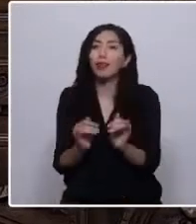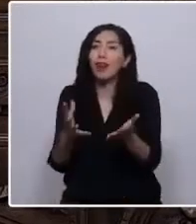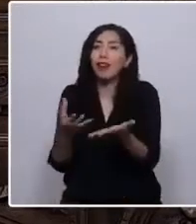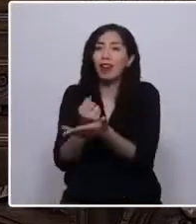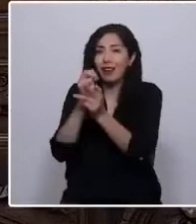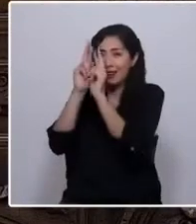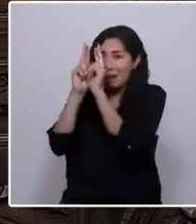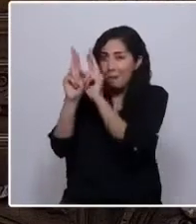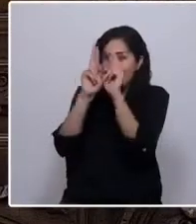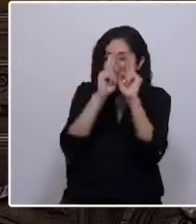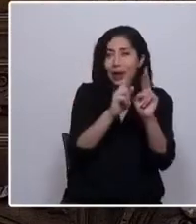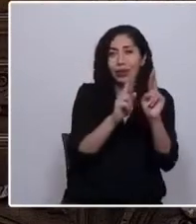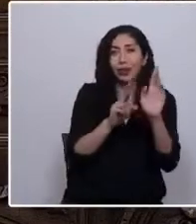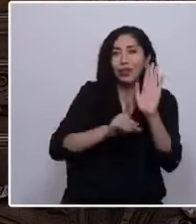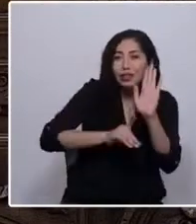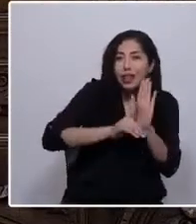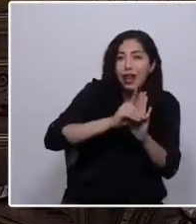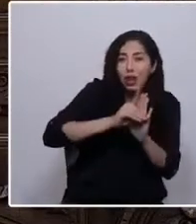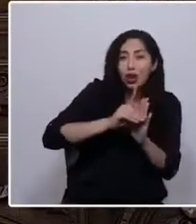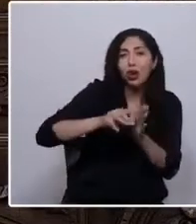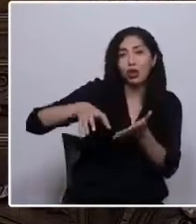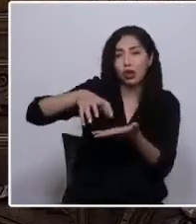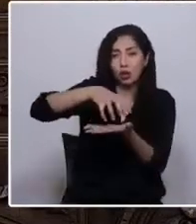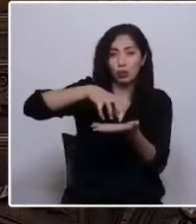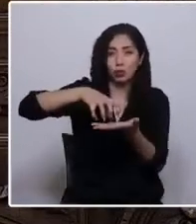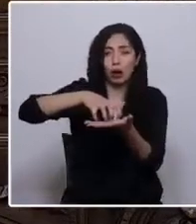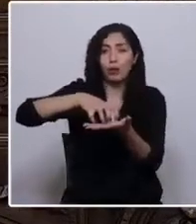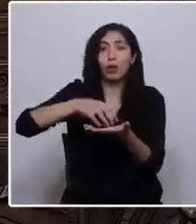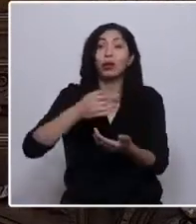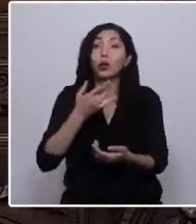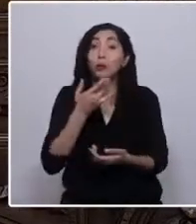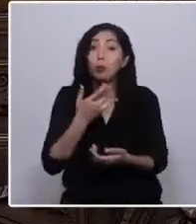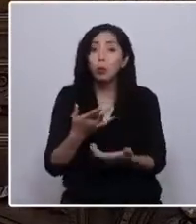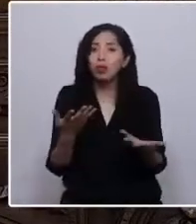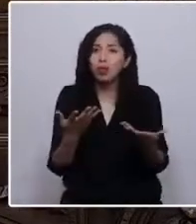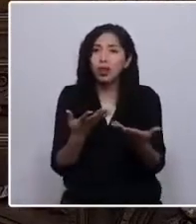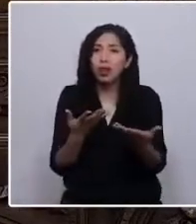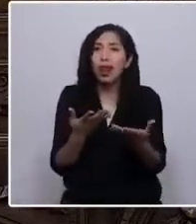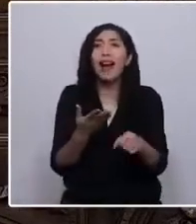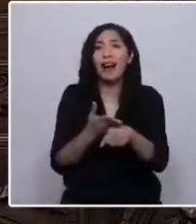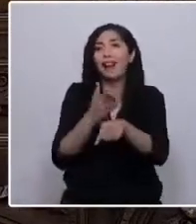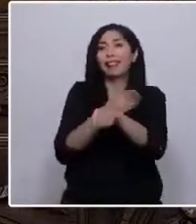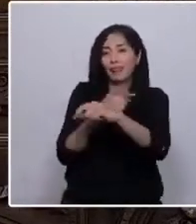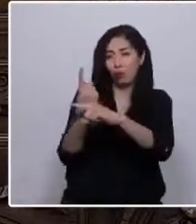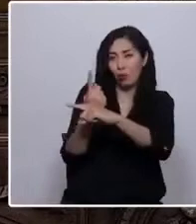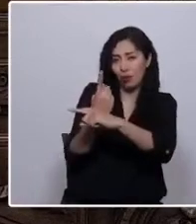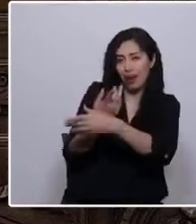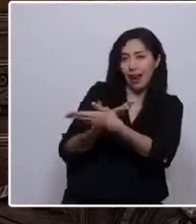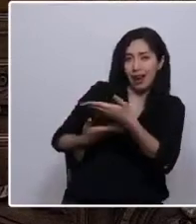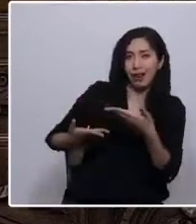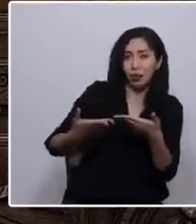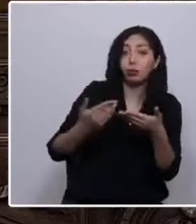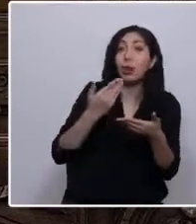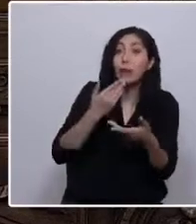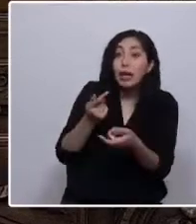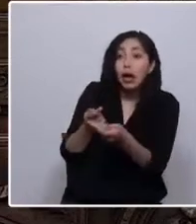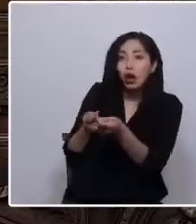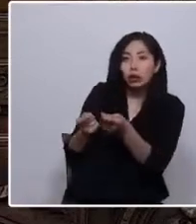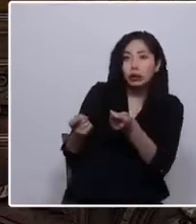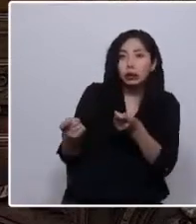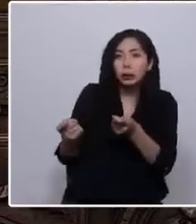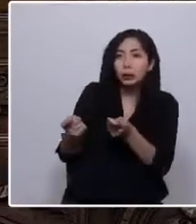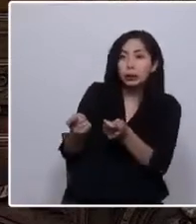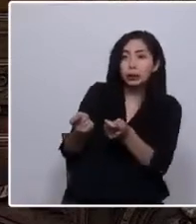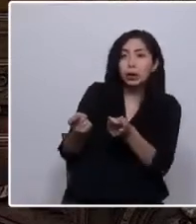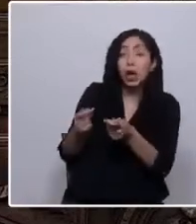los pueblos, porque fue el producto del diálogo, también de la negociación. El